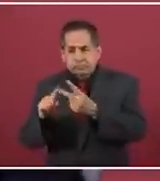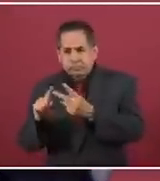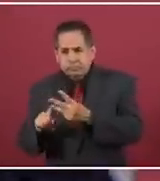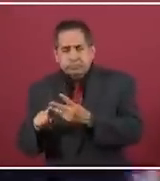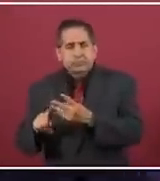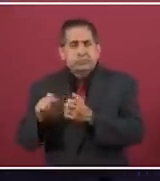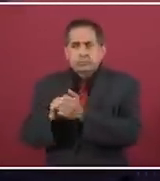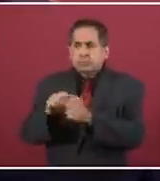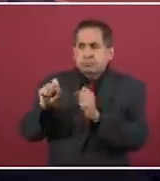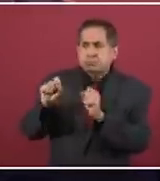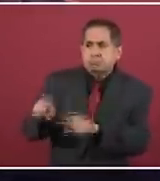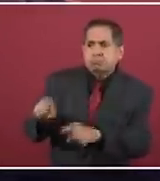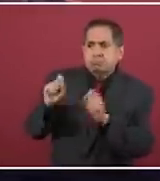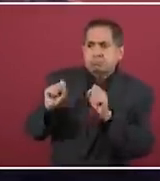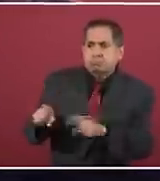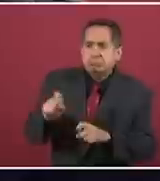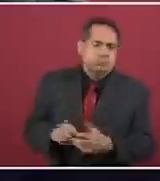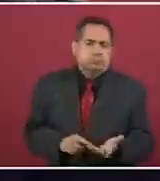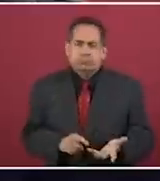más de lo mismo.